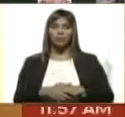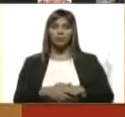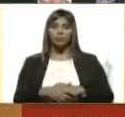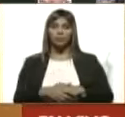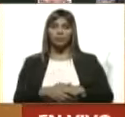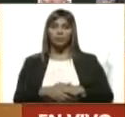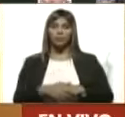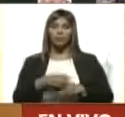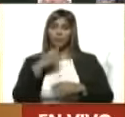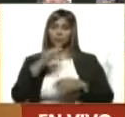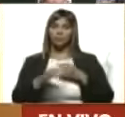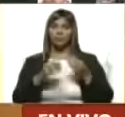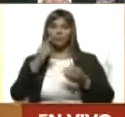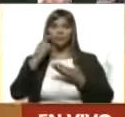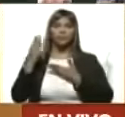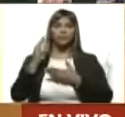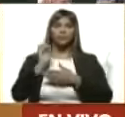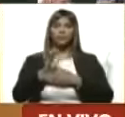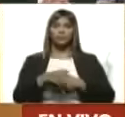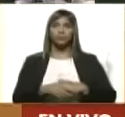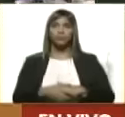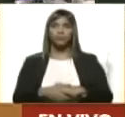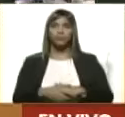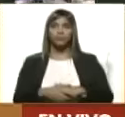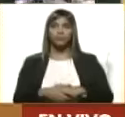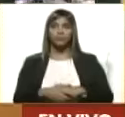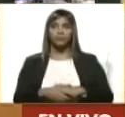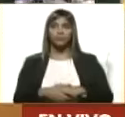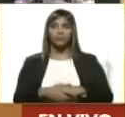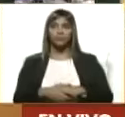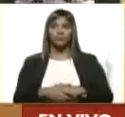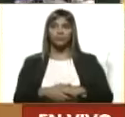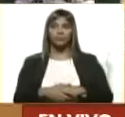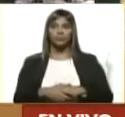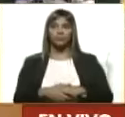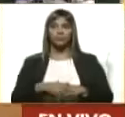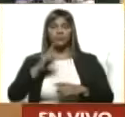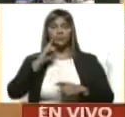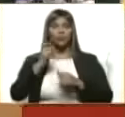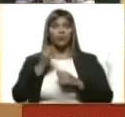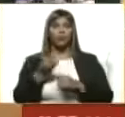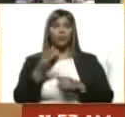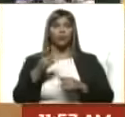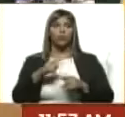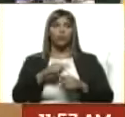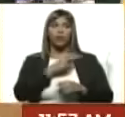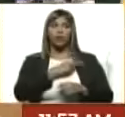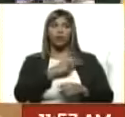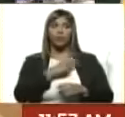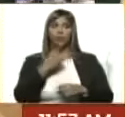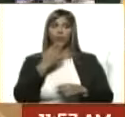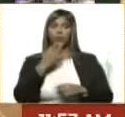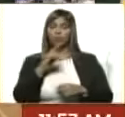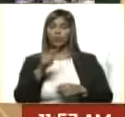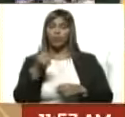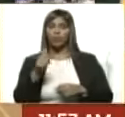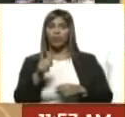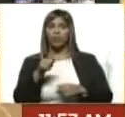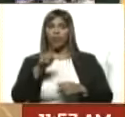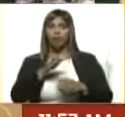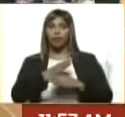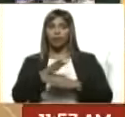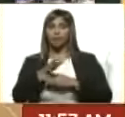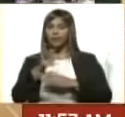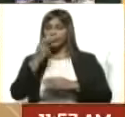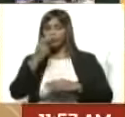votas? Me explico, aquí le va a salir, si usted tiene 10, y te recuerda cuántos tiene, si eres jefe. Y si tienes 10, anda y